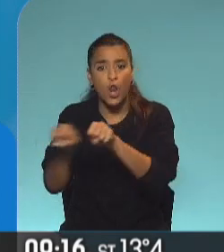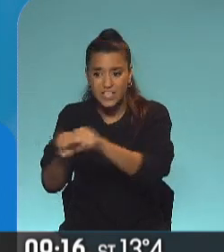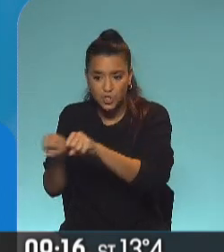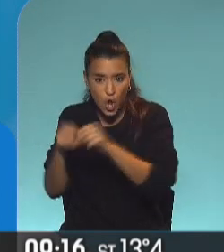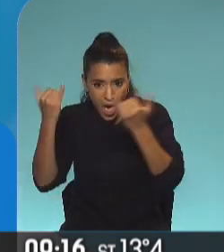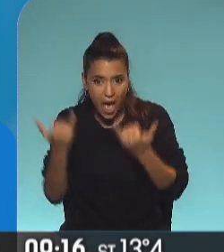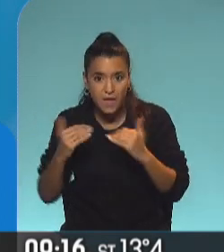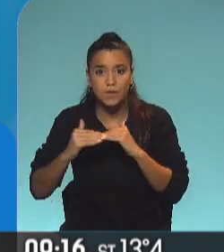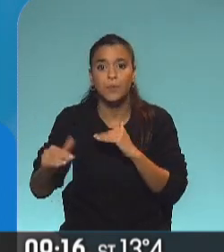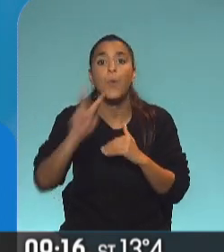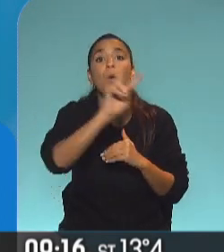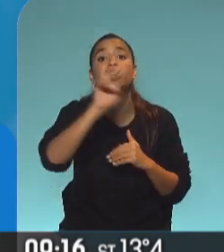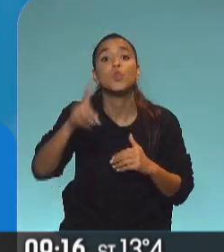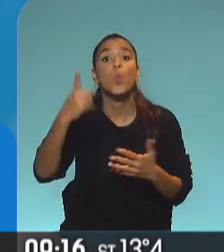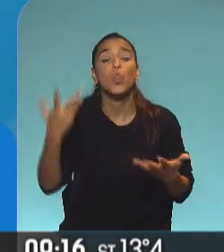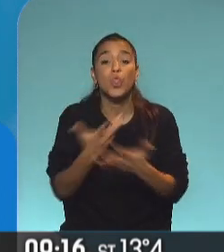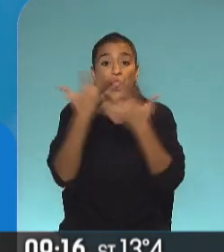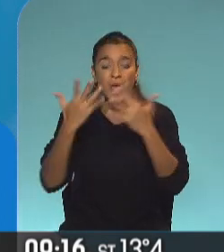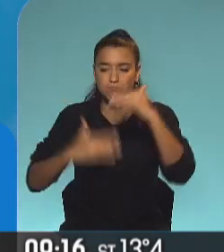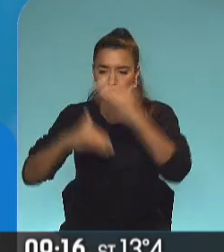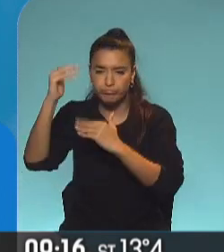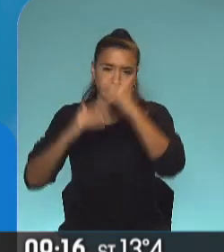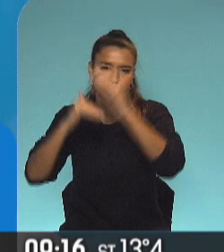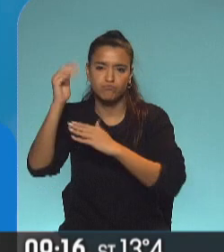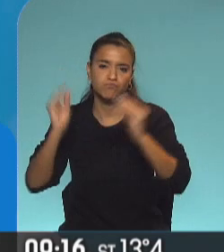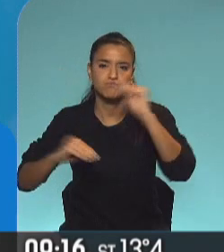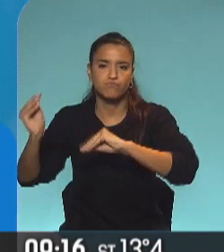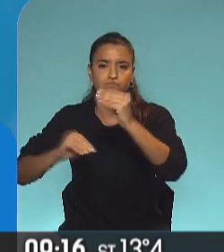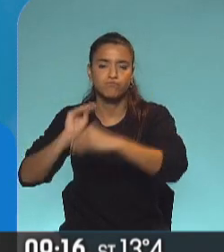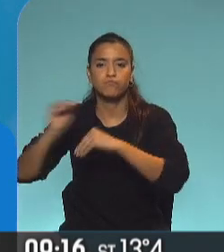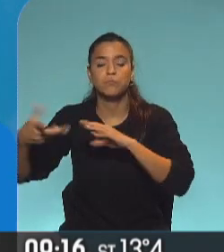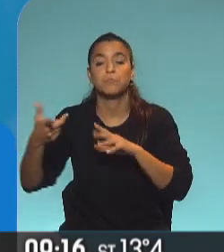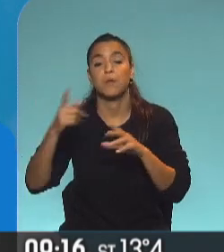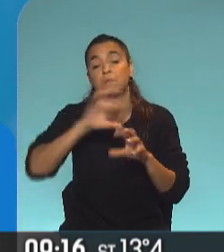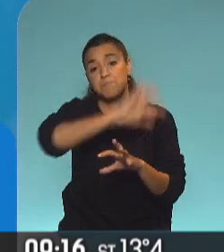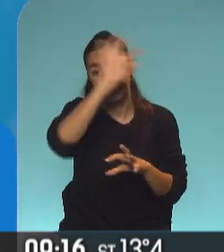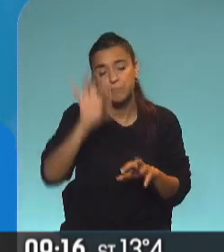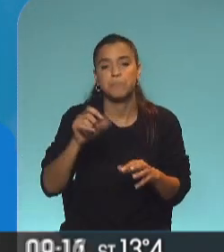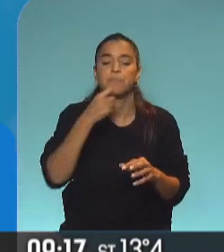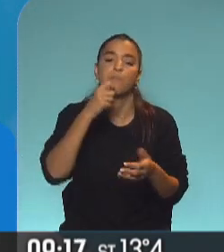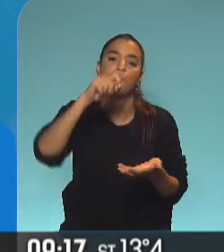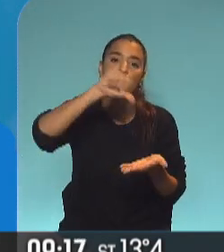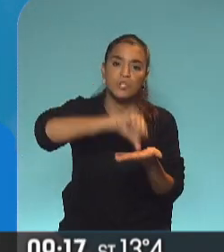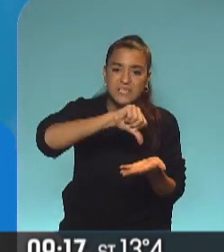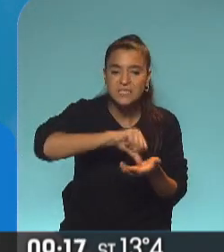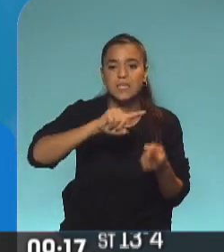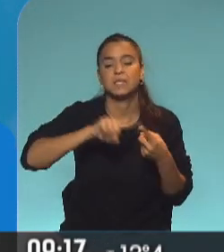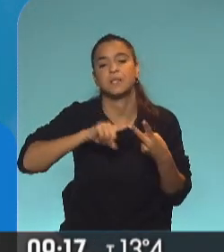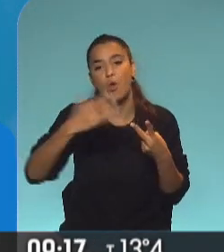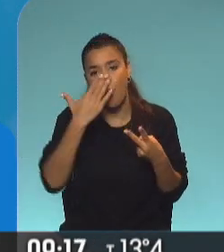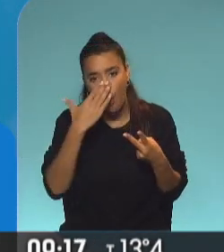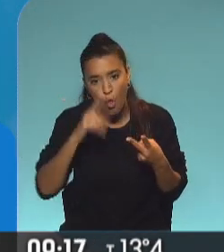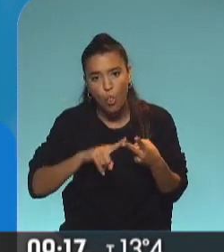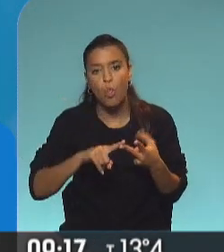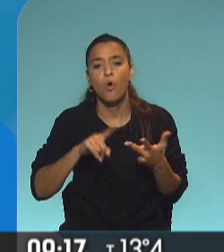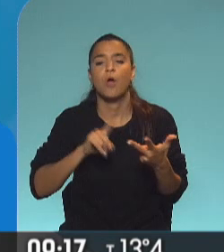en el término de 21 días, se construyeron en distintos puntos del país, en la ciudad de Resistencia, en la ciudad de Córdoba,